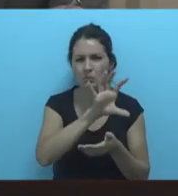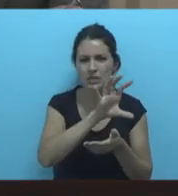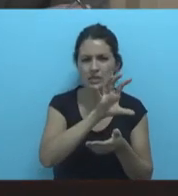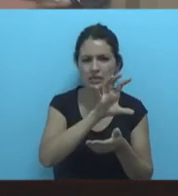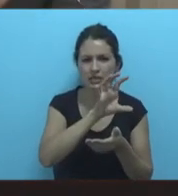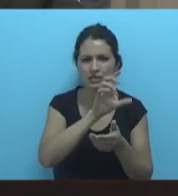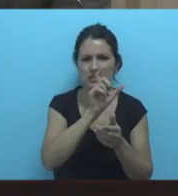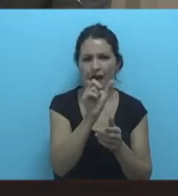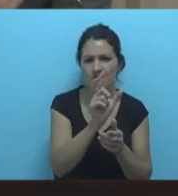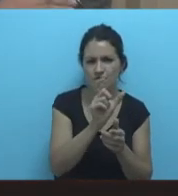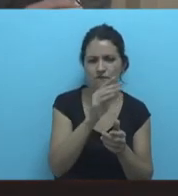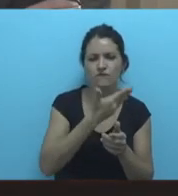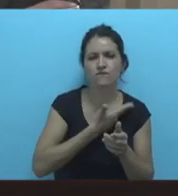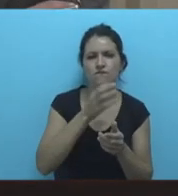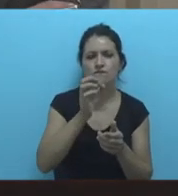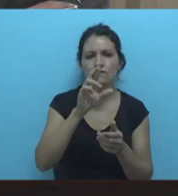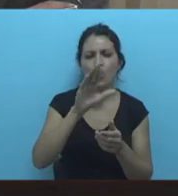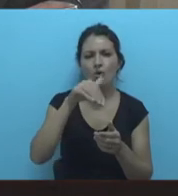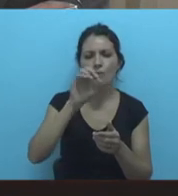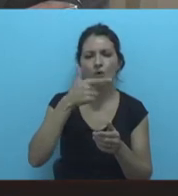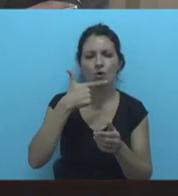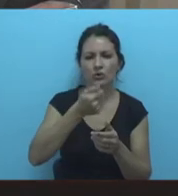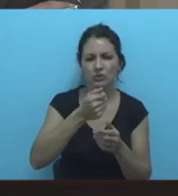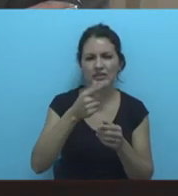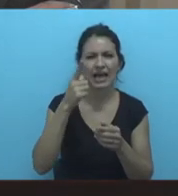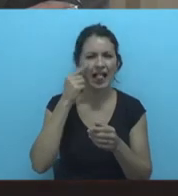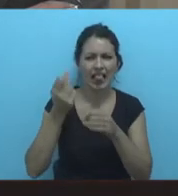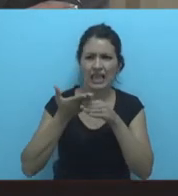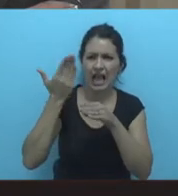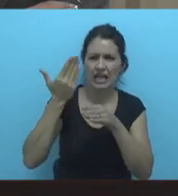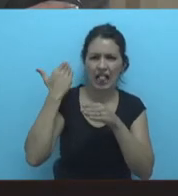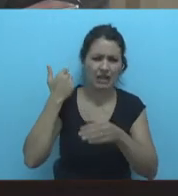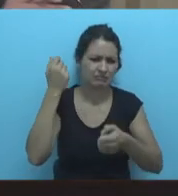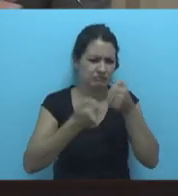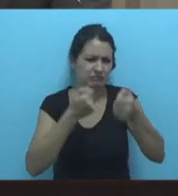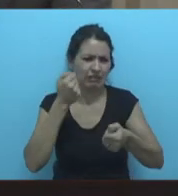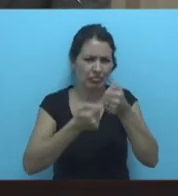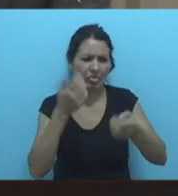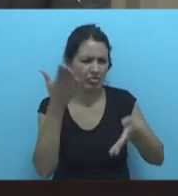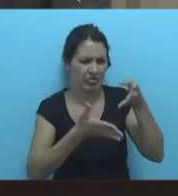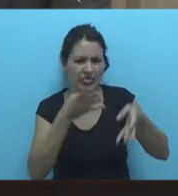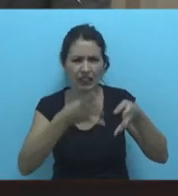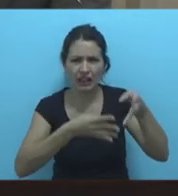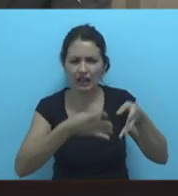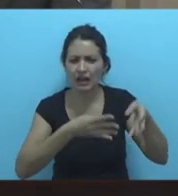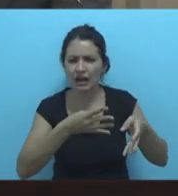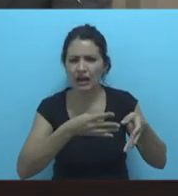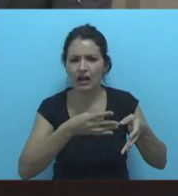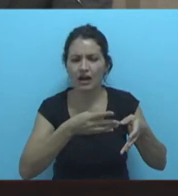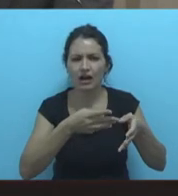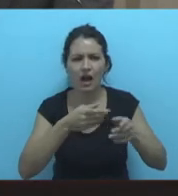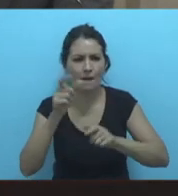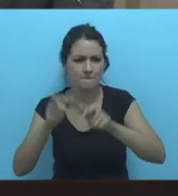en los últimos días se produjeron represiones y detenciones ilegales a manifestantes que estaban en contra de la vuelta a fase